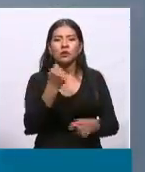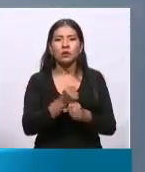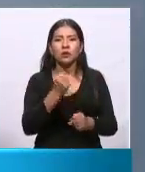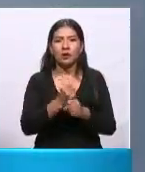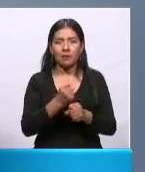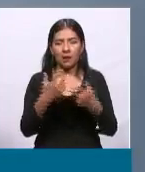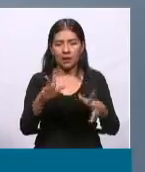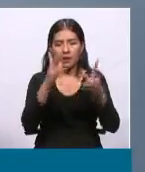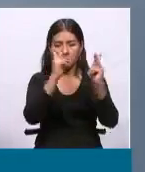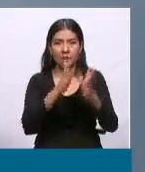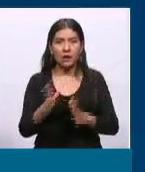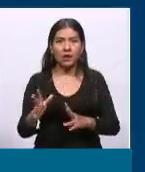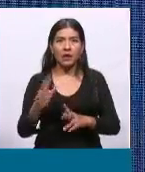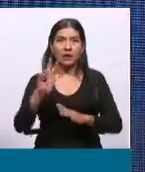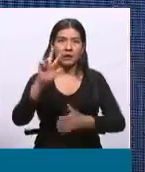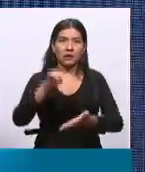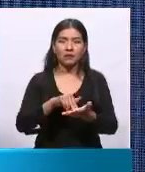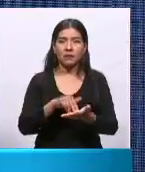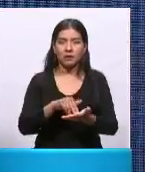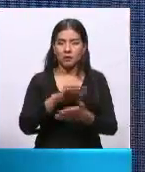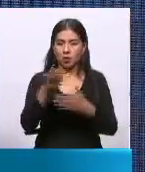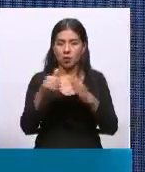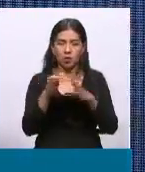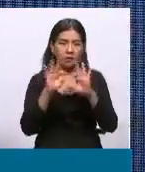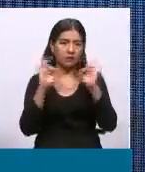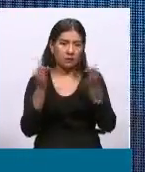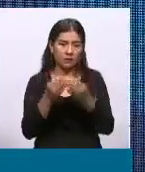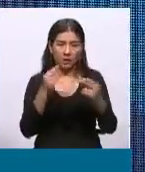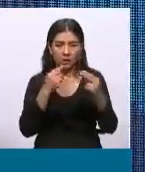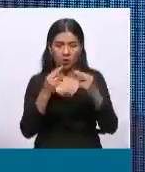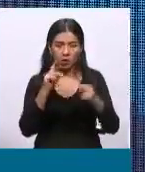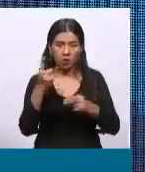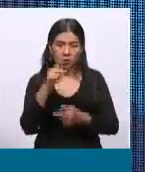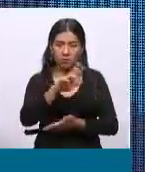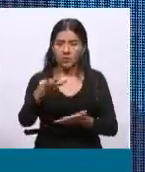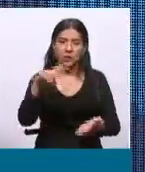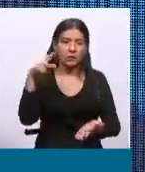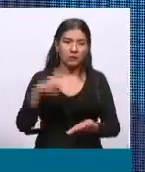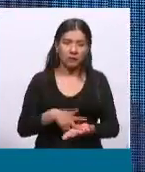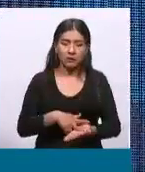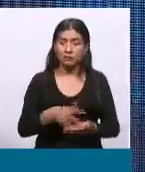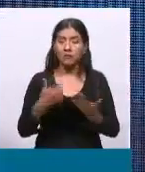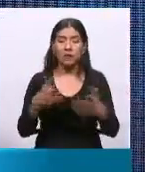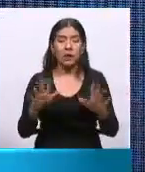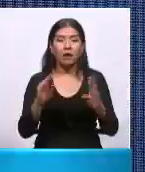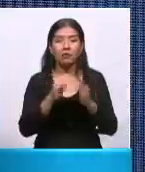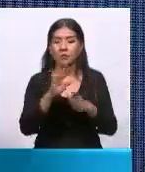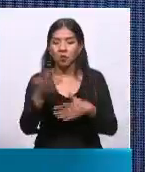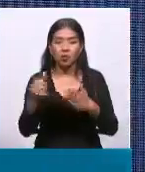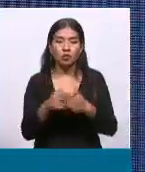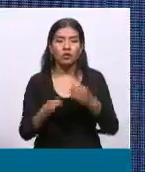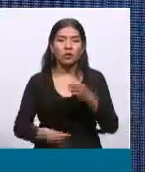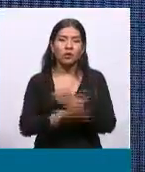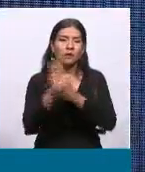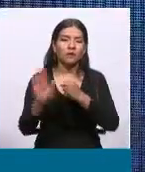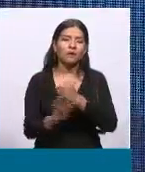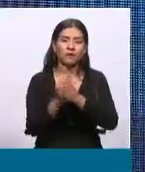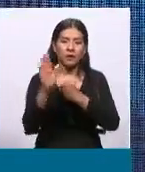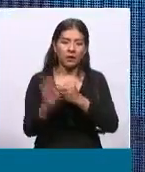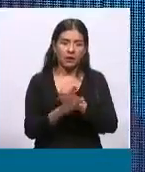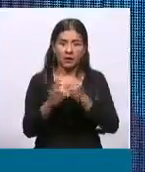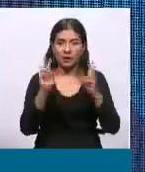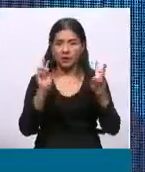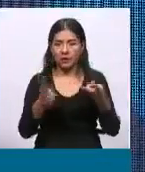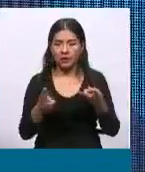son familias del Plan 3000 que, por supuesto, han salido a defender lo